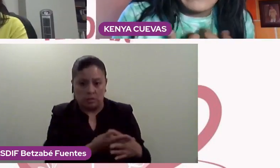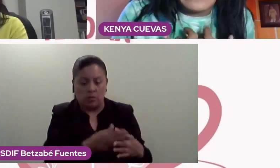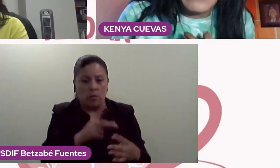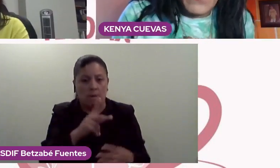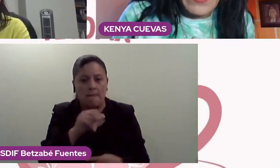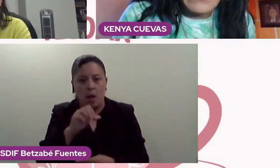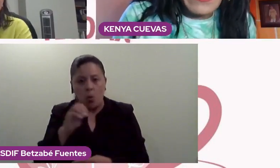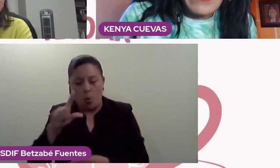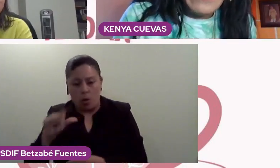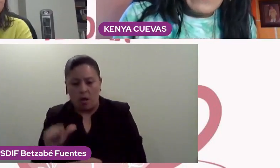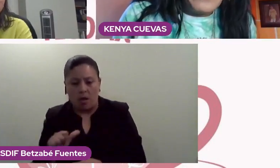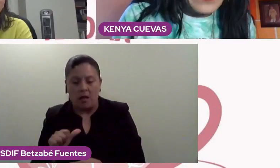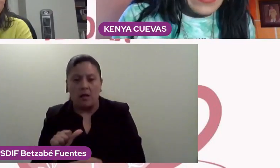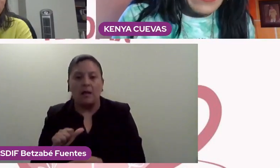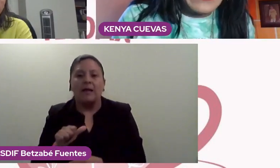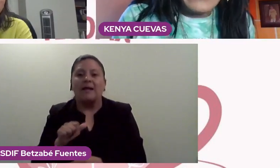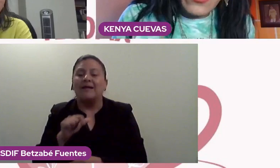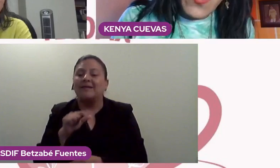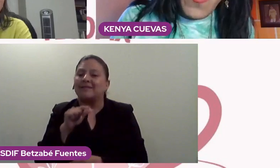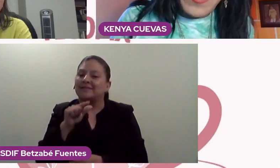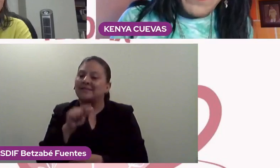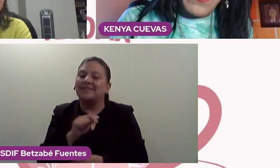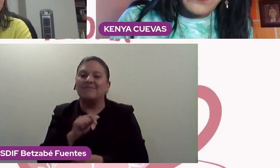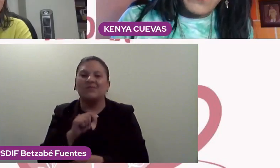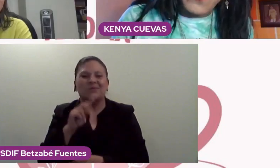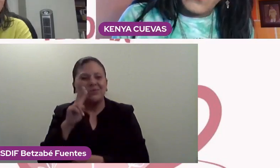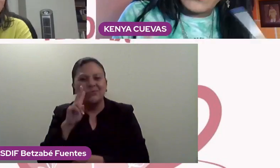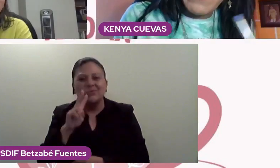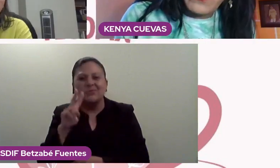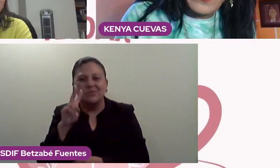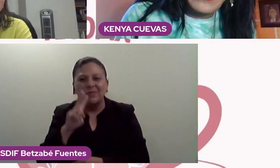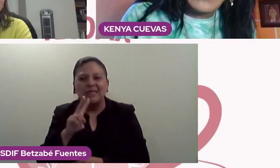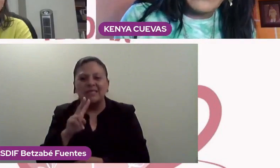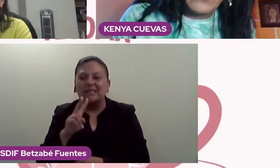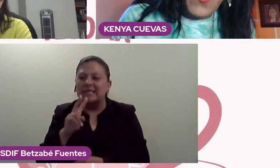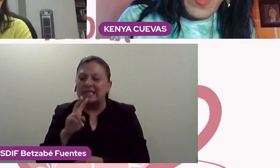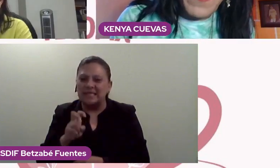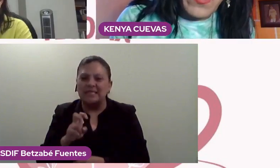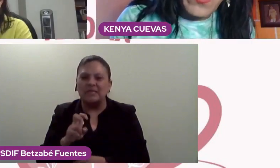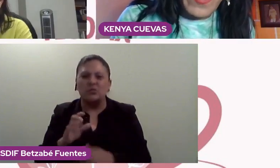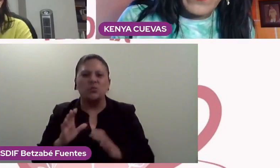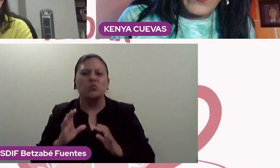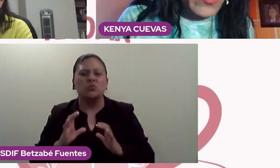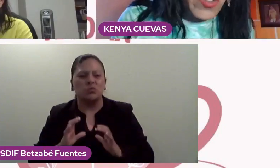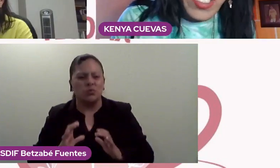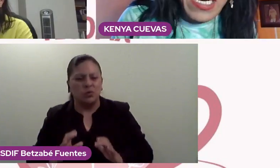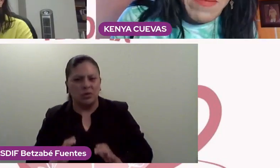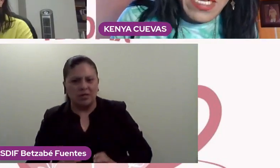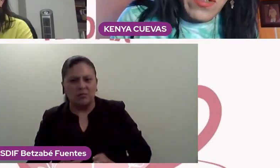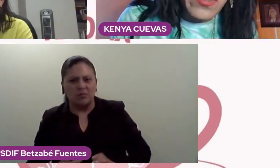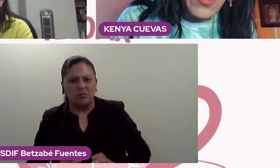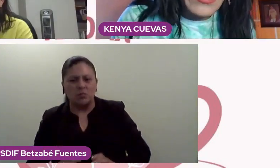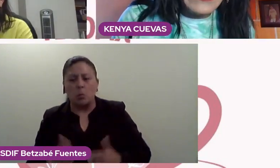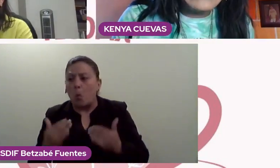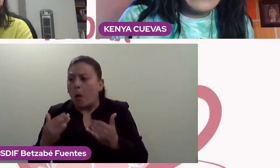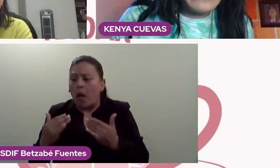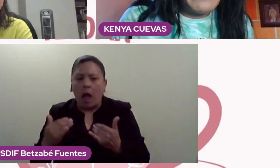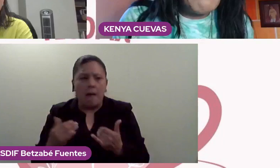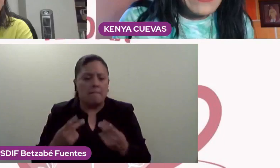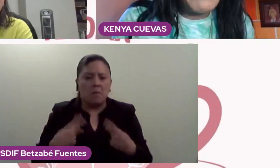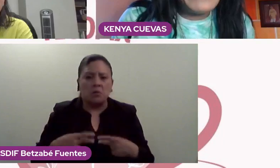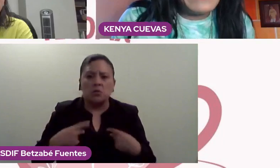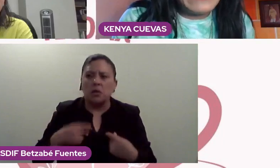cuando te das cuenta que estos cuerpos, o nos damos cuenta que estos cuerpos, cuando no son reclamados,